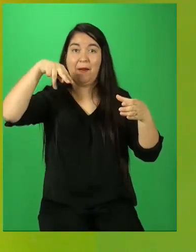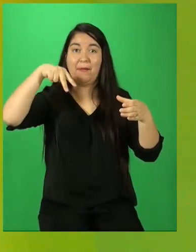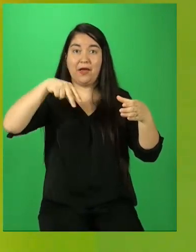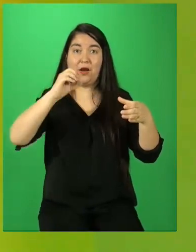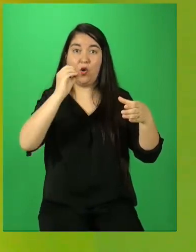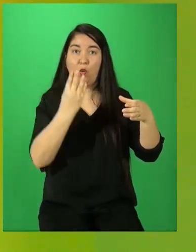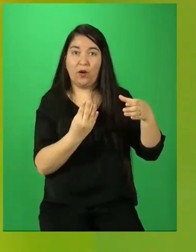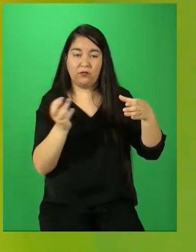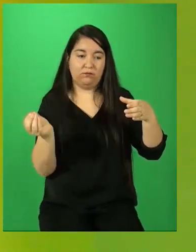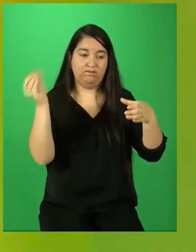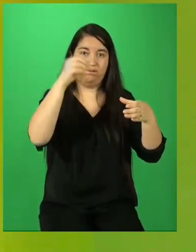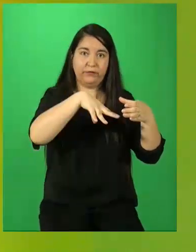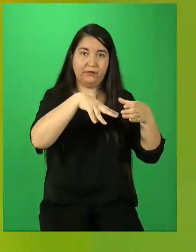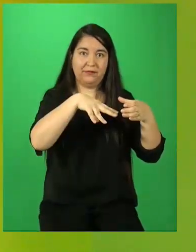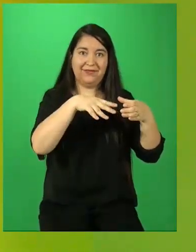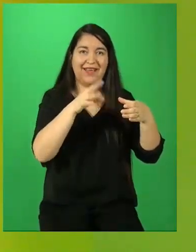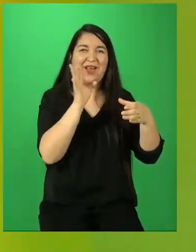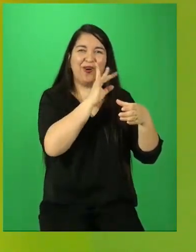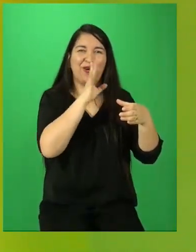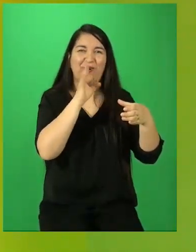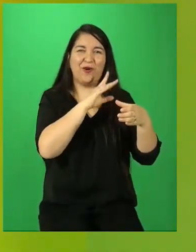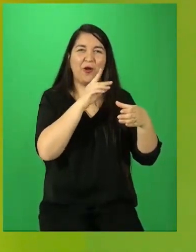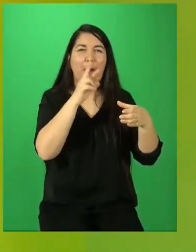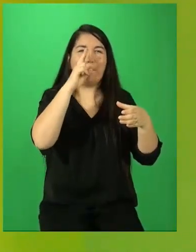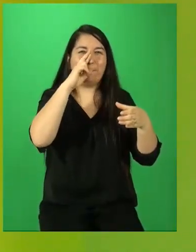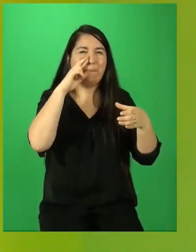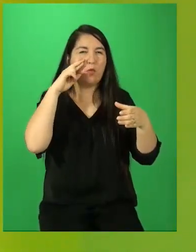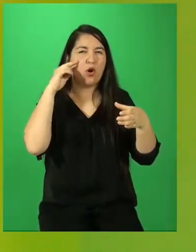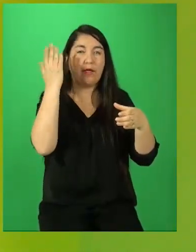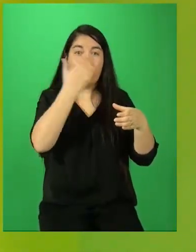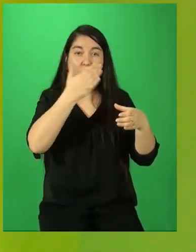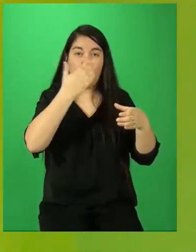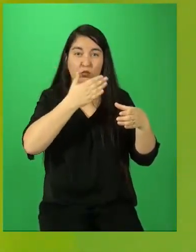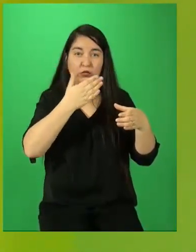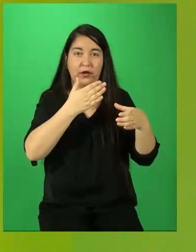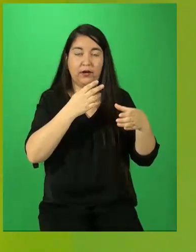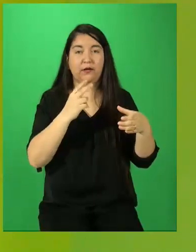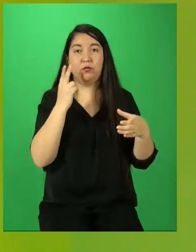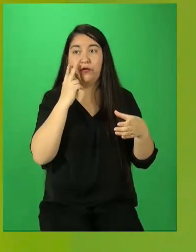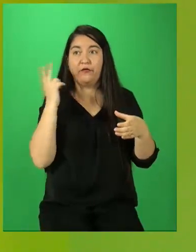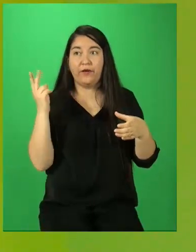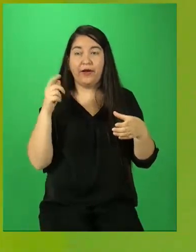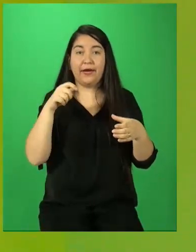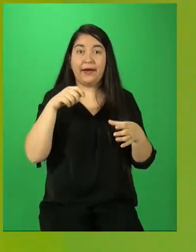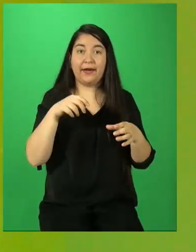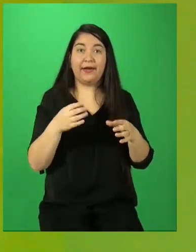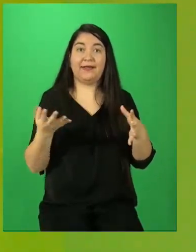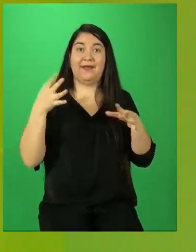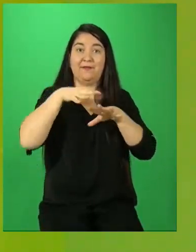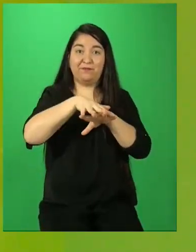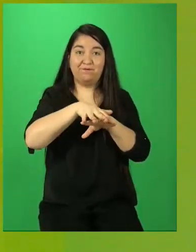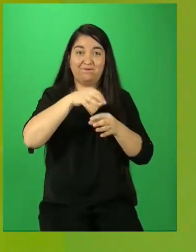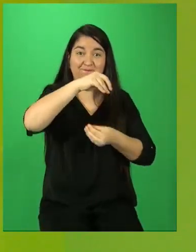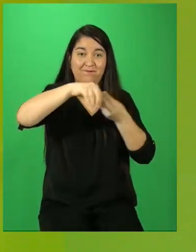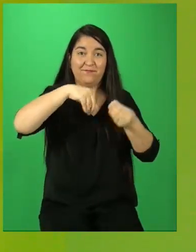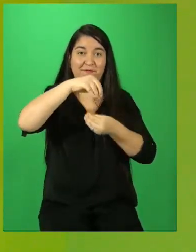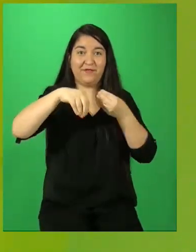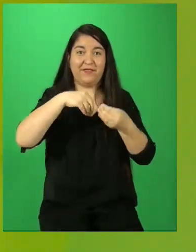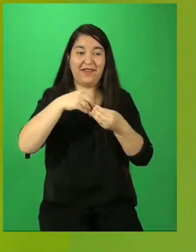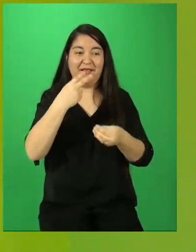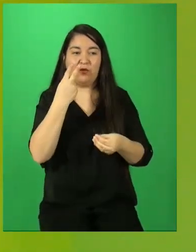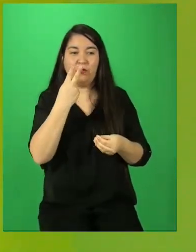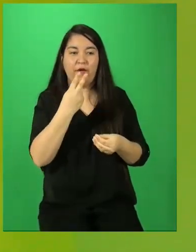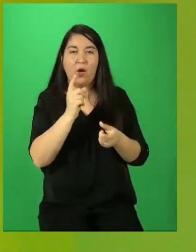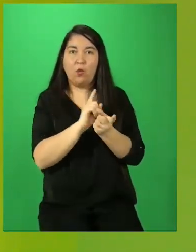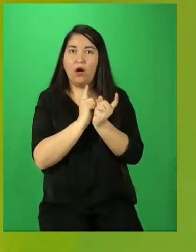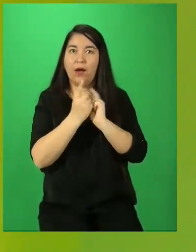y queda, ¿cierto?, la solución. Como ustedes pueden ver, esta solución que nosotros hemos formado tuvo un